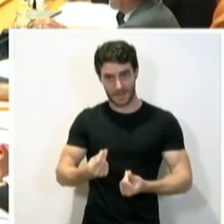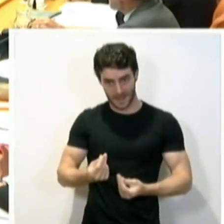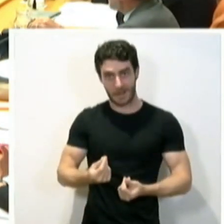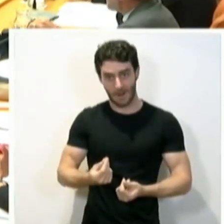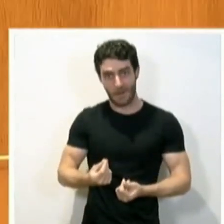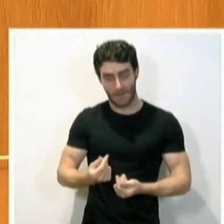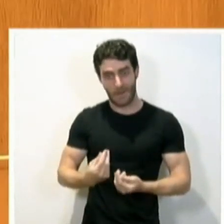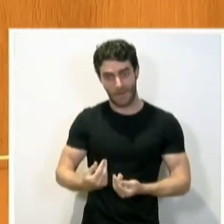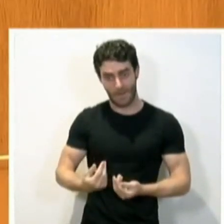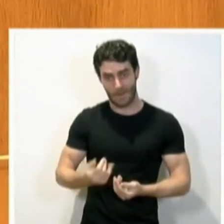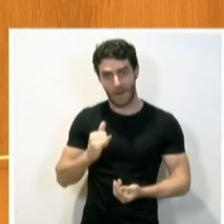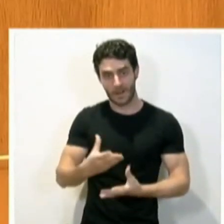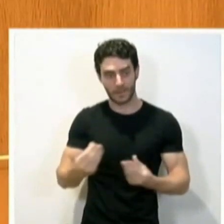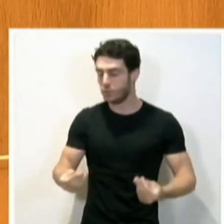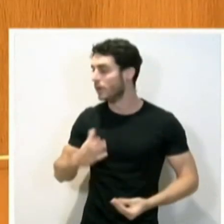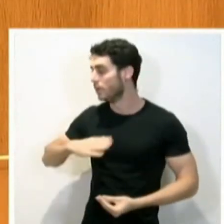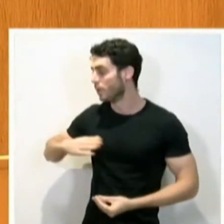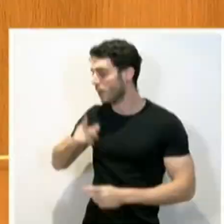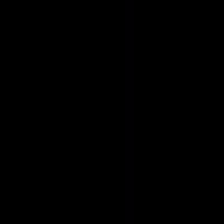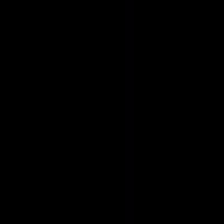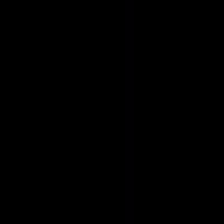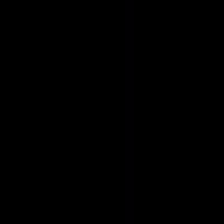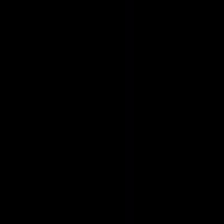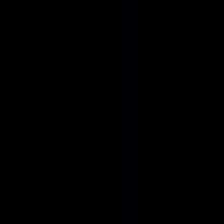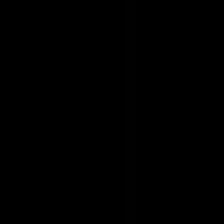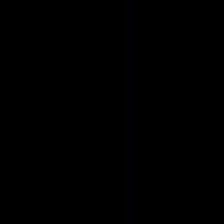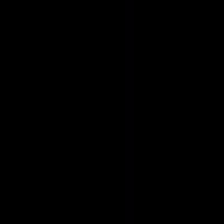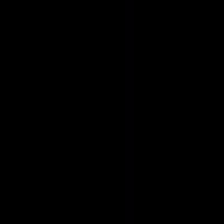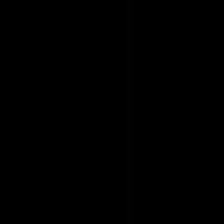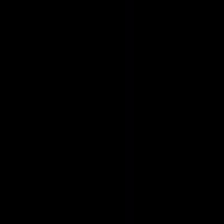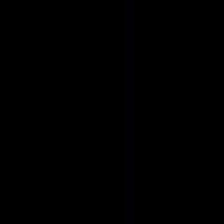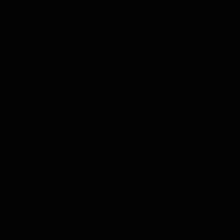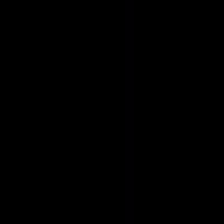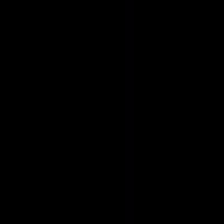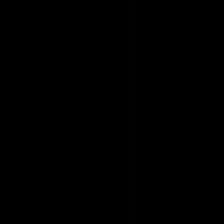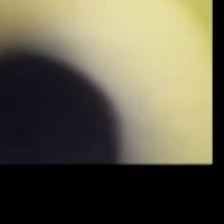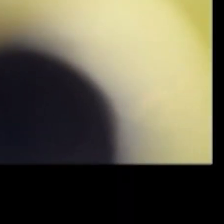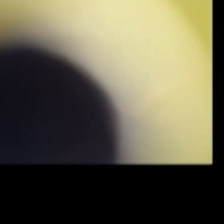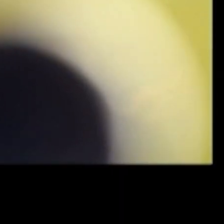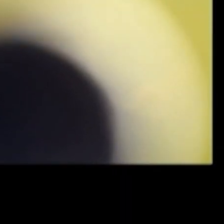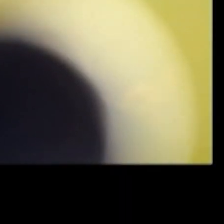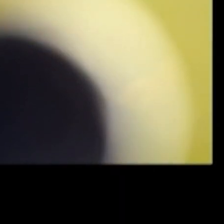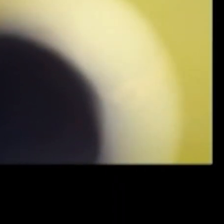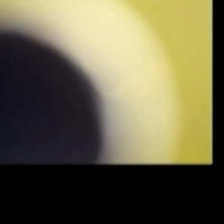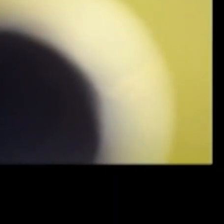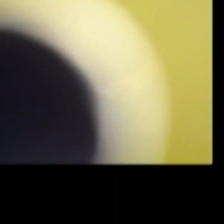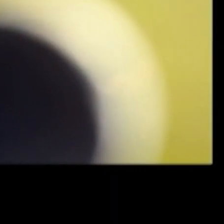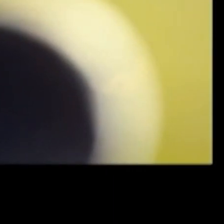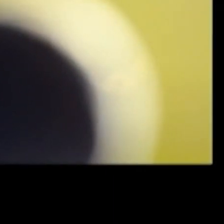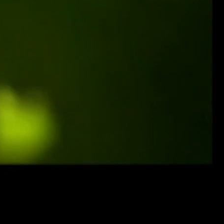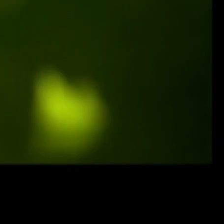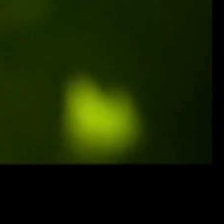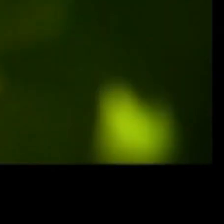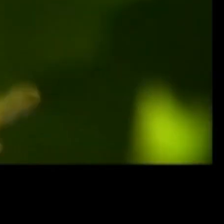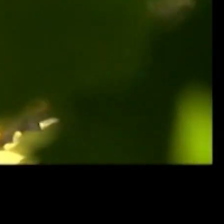más alta del Por favor, silencio. Esto es así. Y tras ese desencuentro, otro que lleva sonando meses, los pasos que se están dando en el